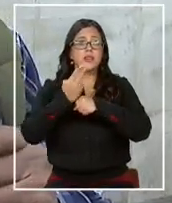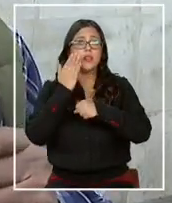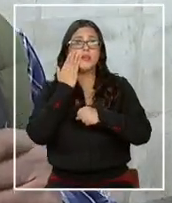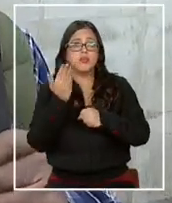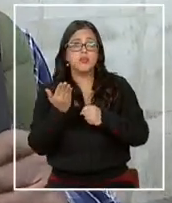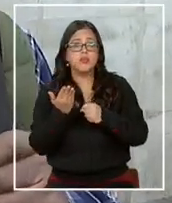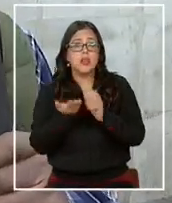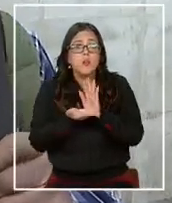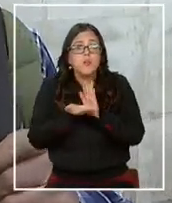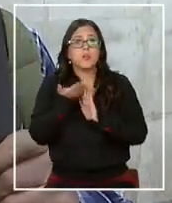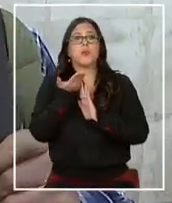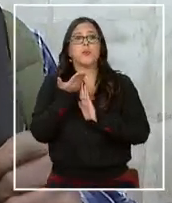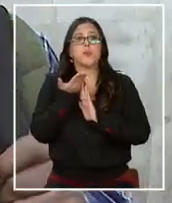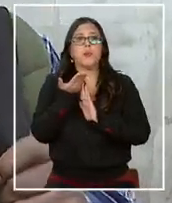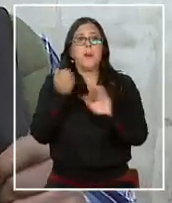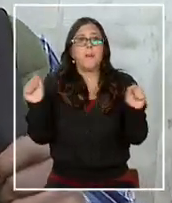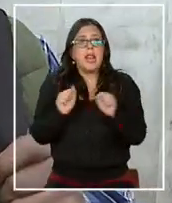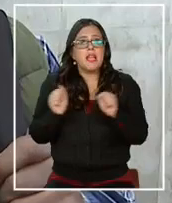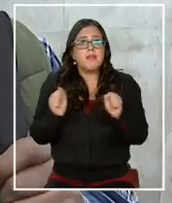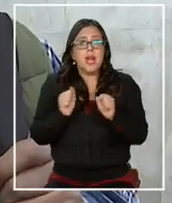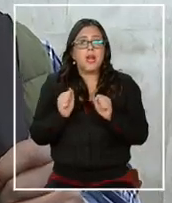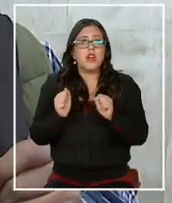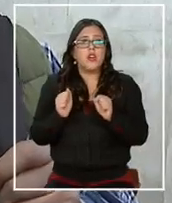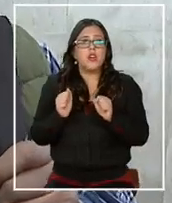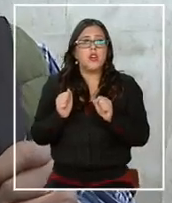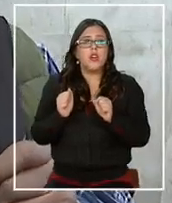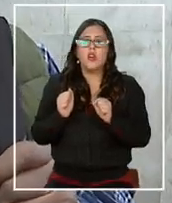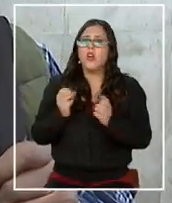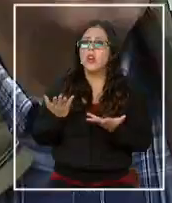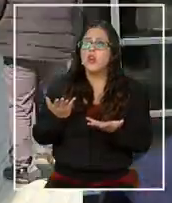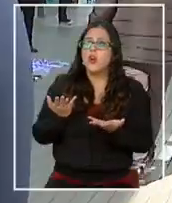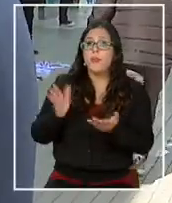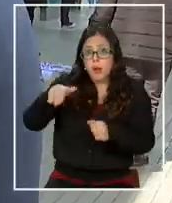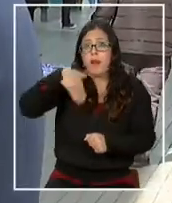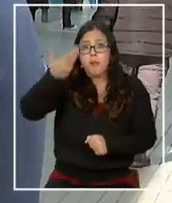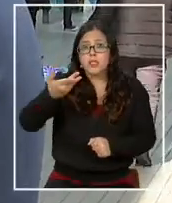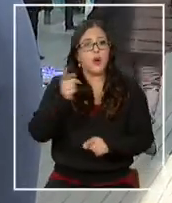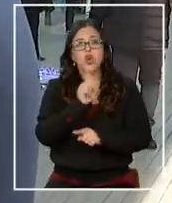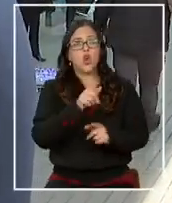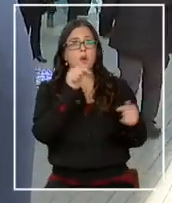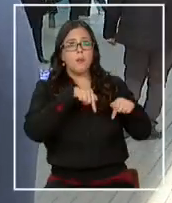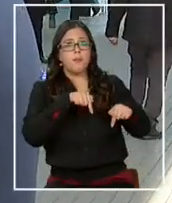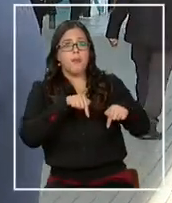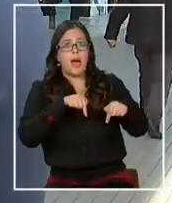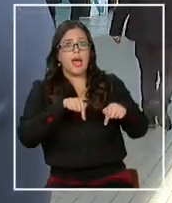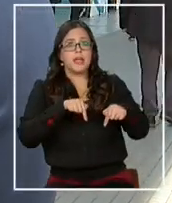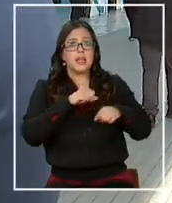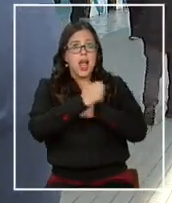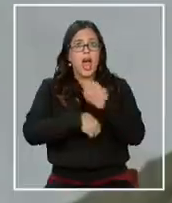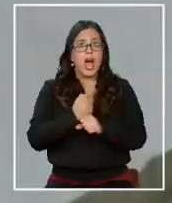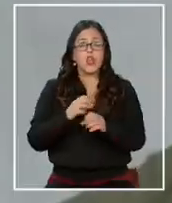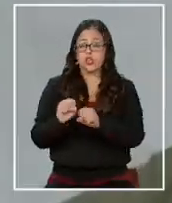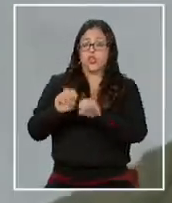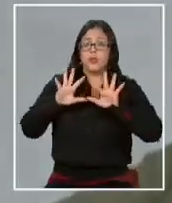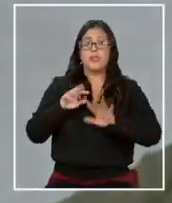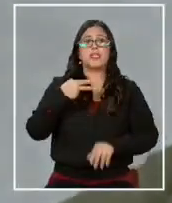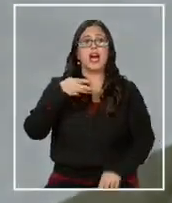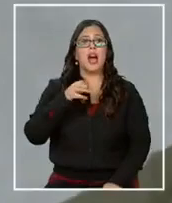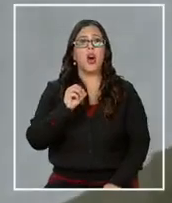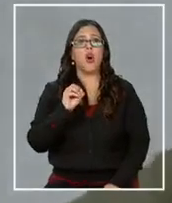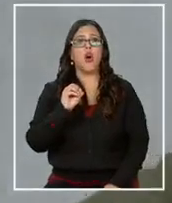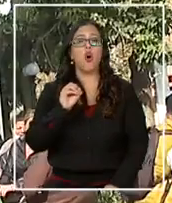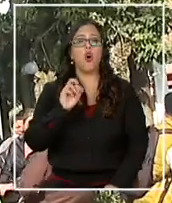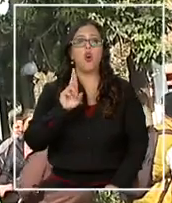junio. ¿Ahora? Ahora, durante junio. Ah, es un anuncio que acaba de hacer una el sola presidente. Vez. Ah, qué sí. Bueno. Los tomó completamente por sorpresa. Hortensia y